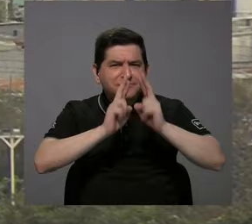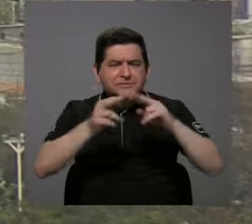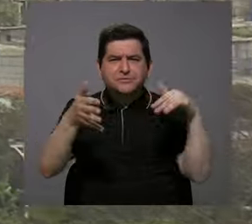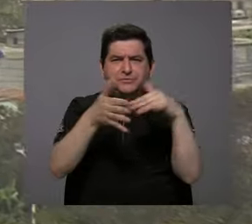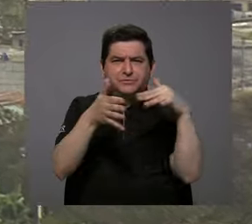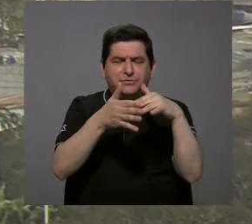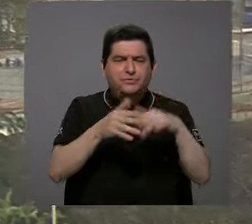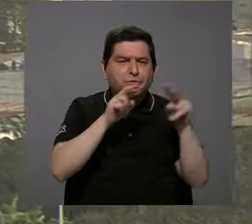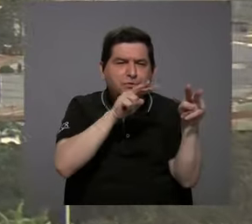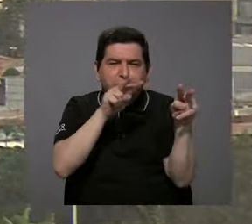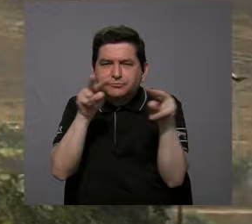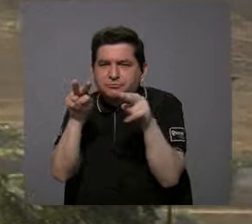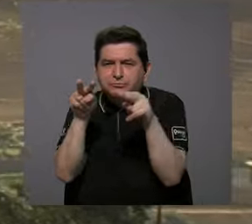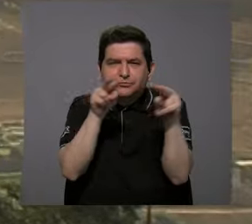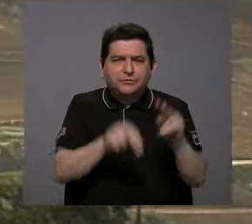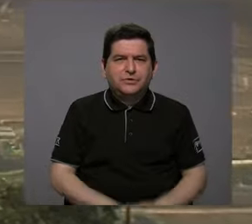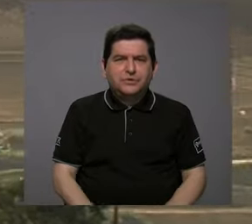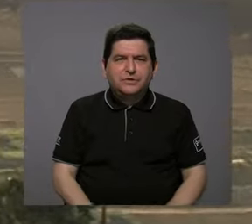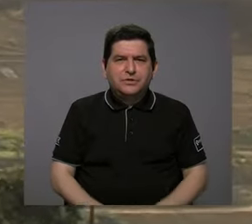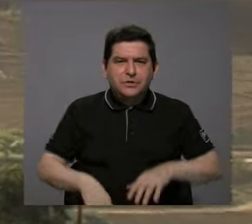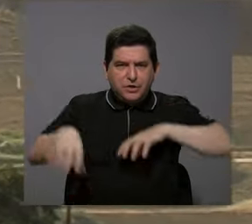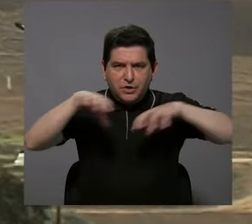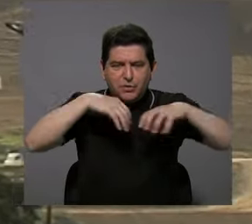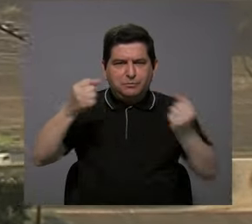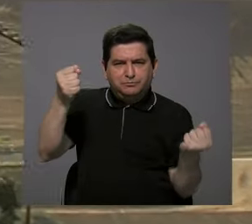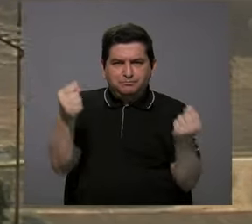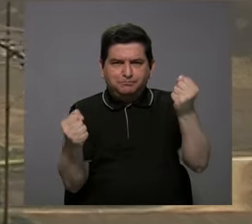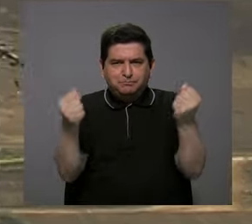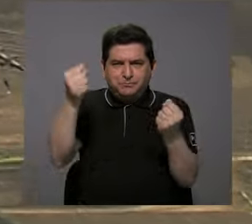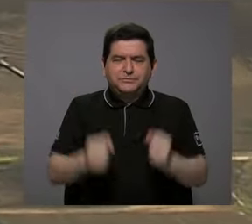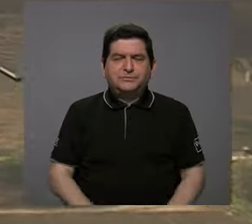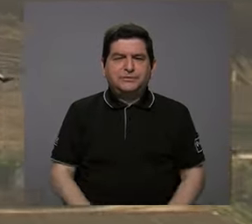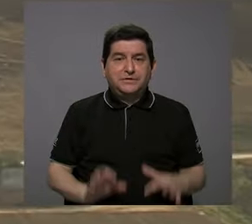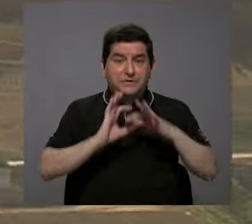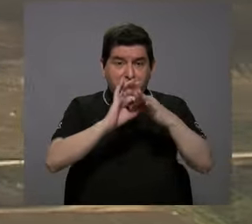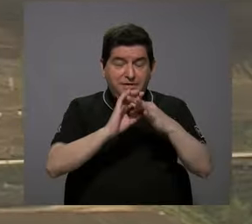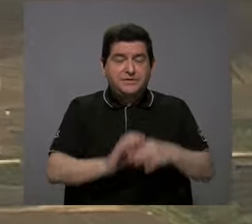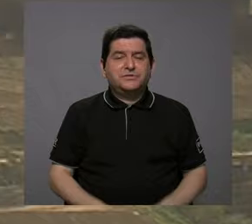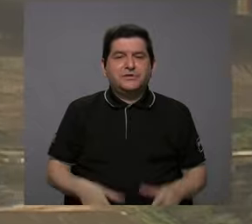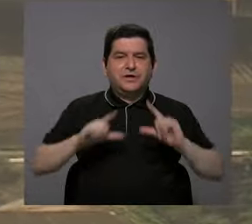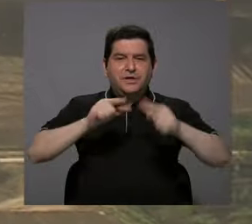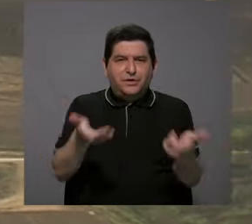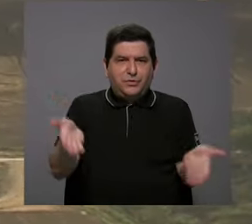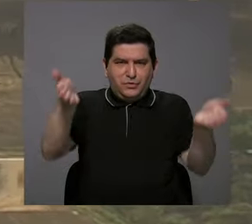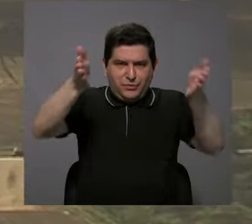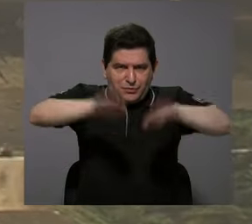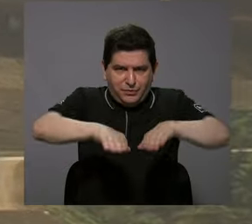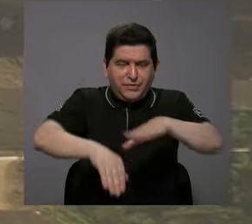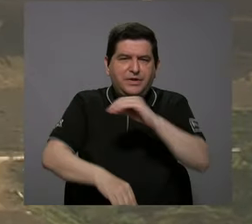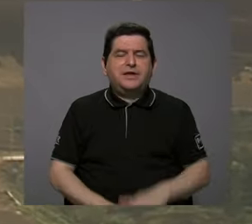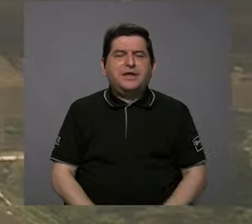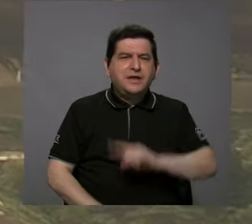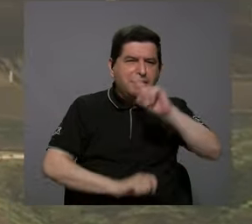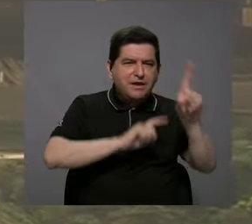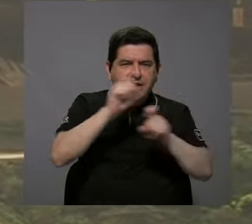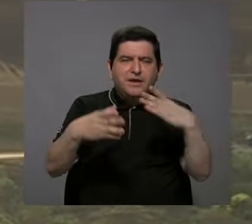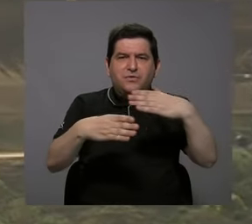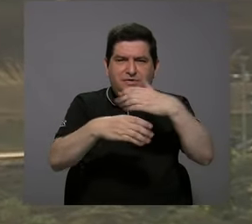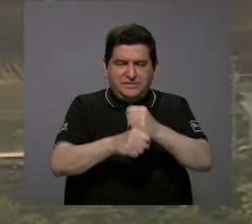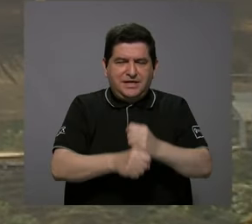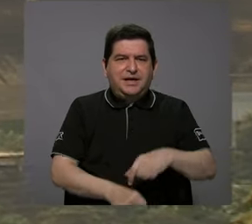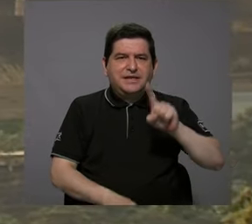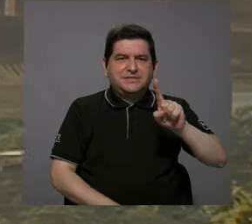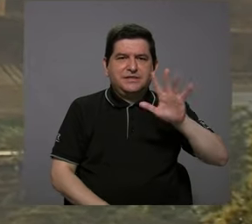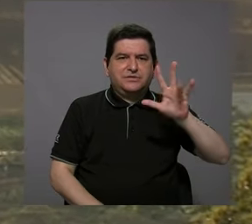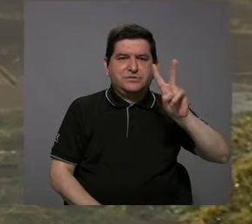del estudio de observa de flujo vehicular con respecto al relleno sanitario y la encuesta realizada